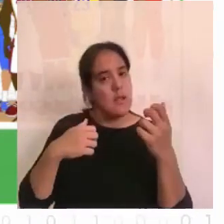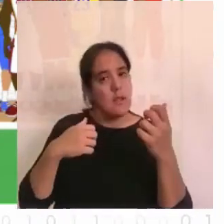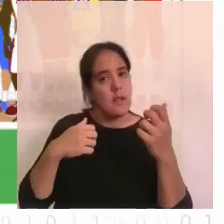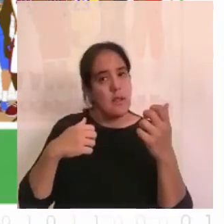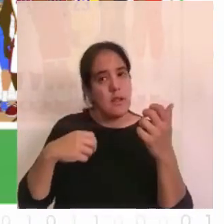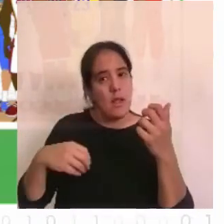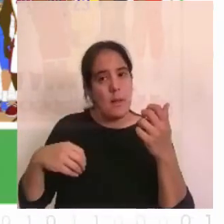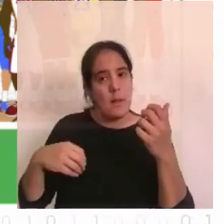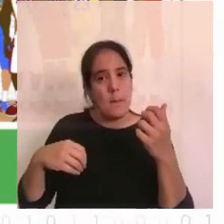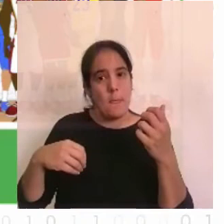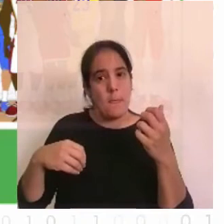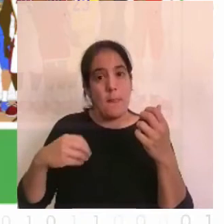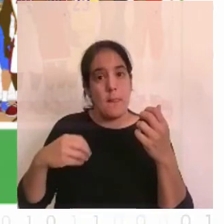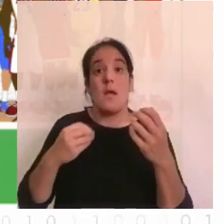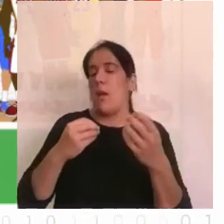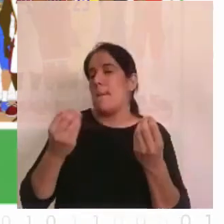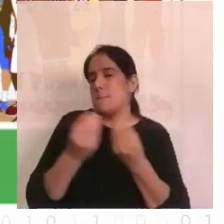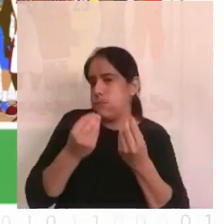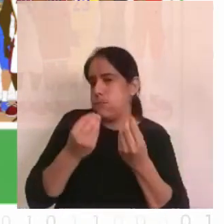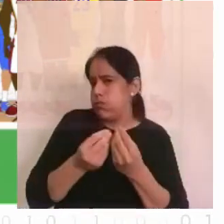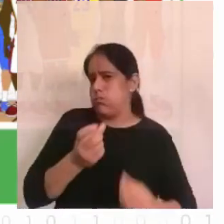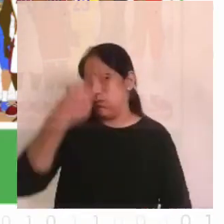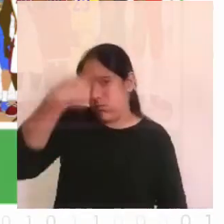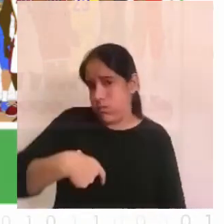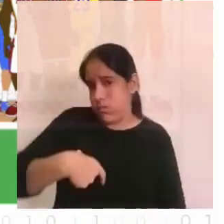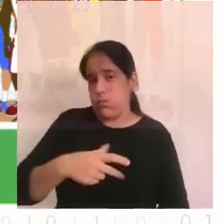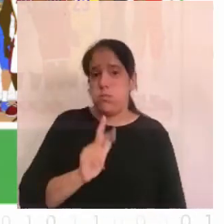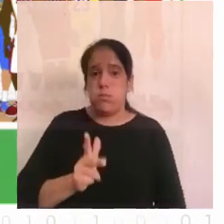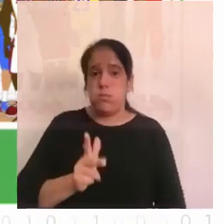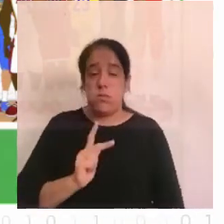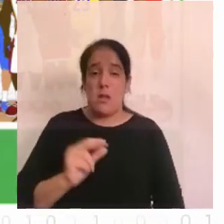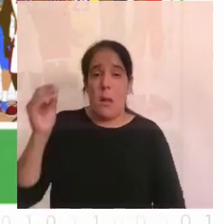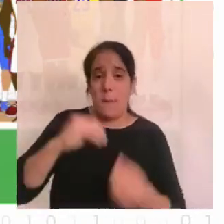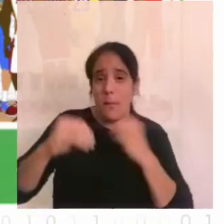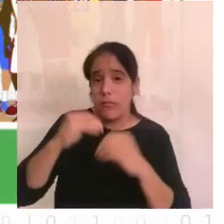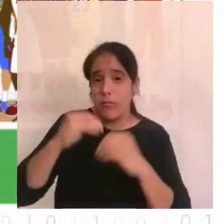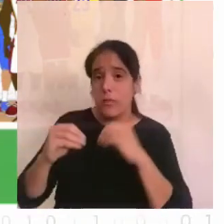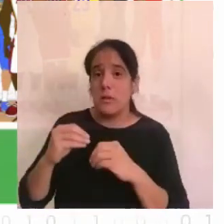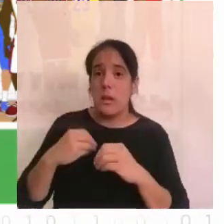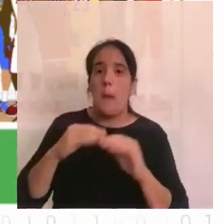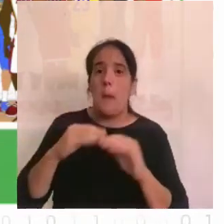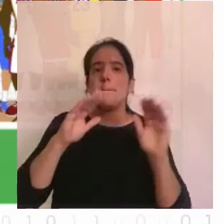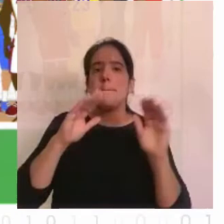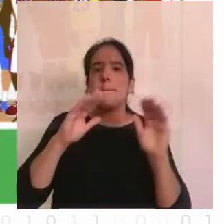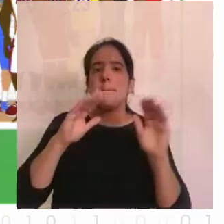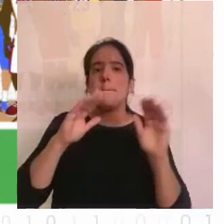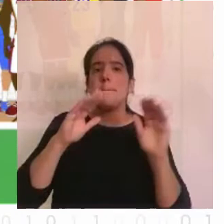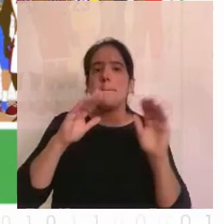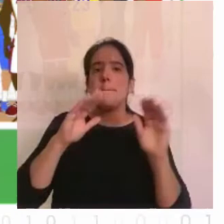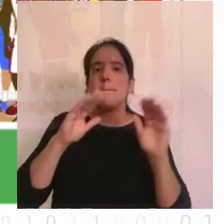humanos, de personas, equivalente a la cantidad de variables que estaban explicando. Y ahí pasaron de